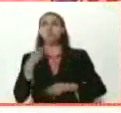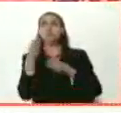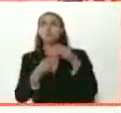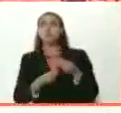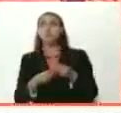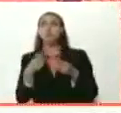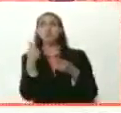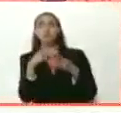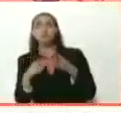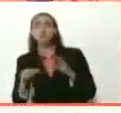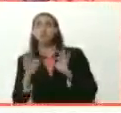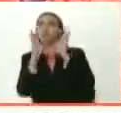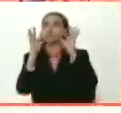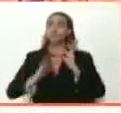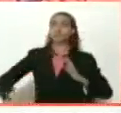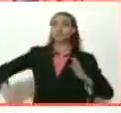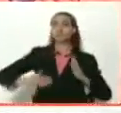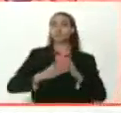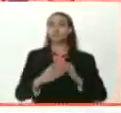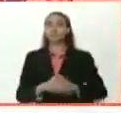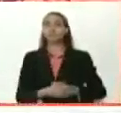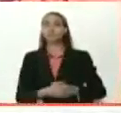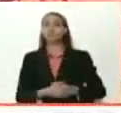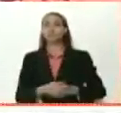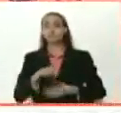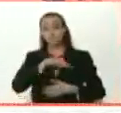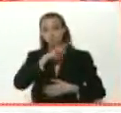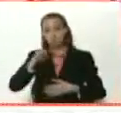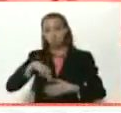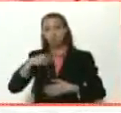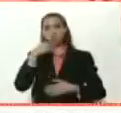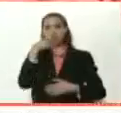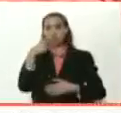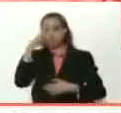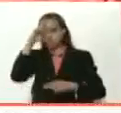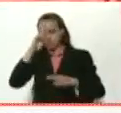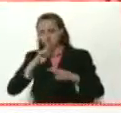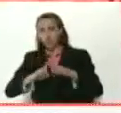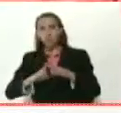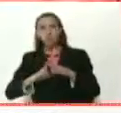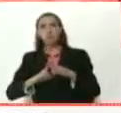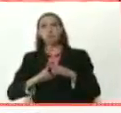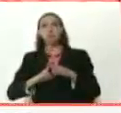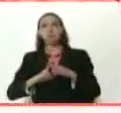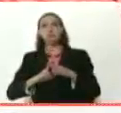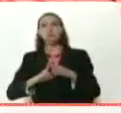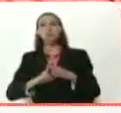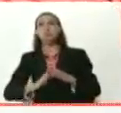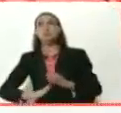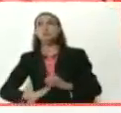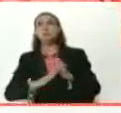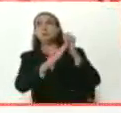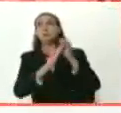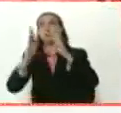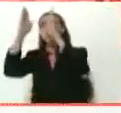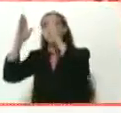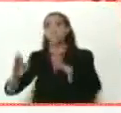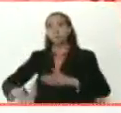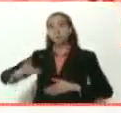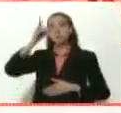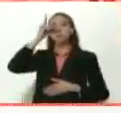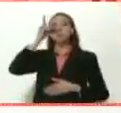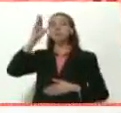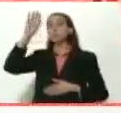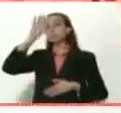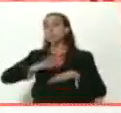delitos de lesa humanidad. Vaya desde aquí nuestro reconocimiento a nuestra valiente Delcy Rodríguez, que ha